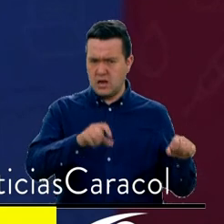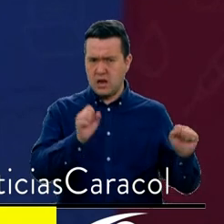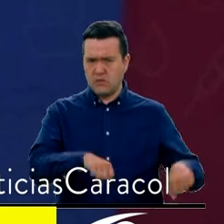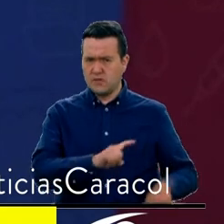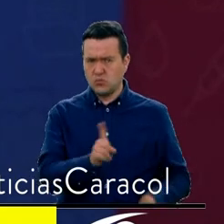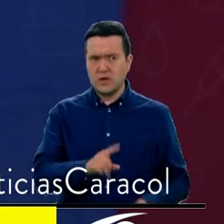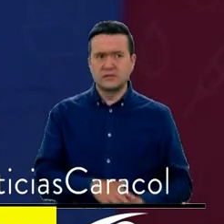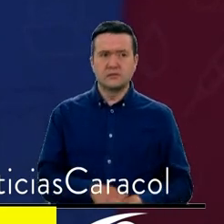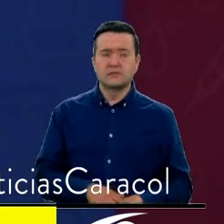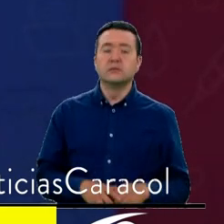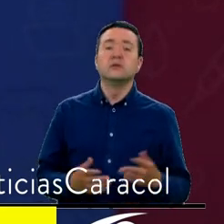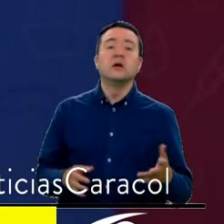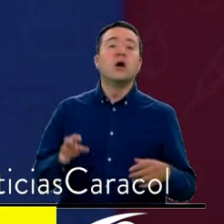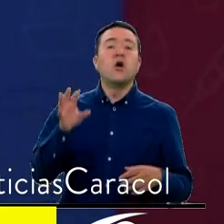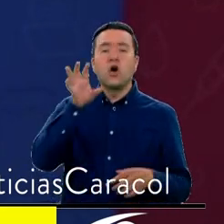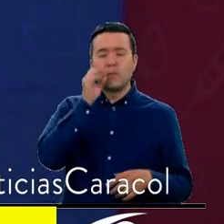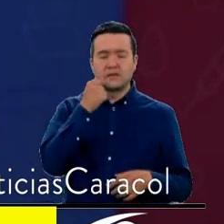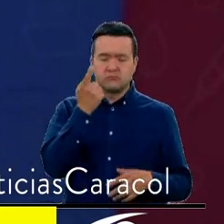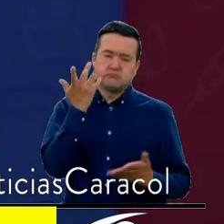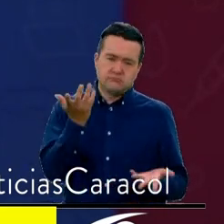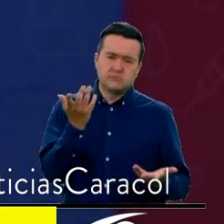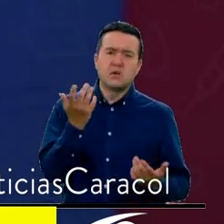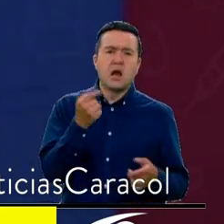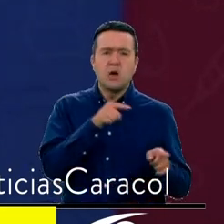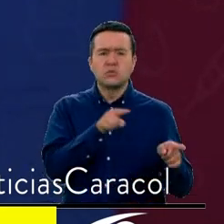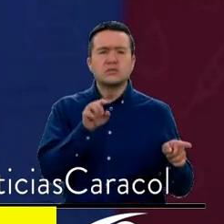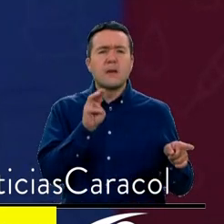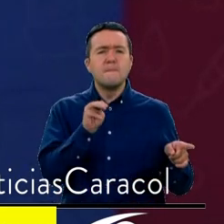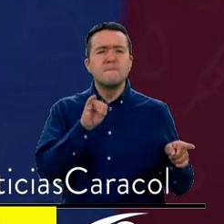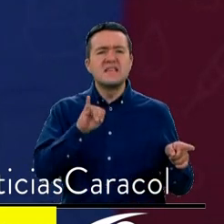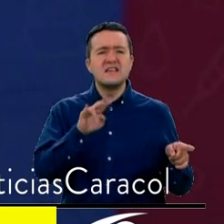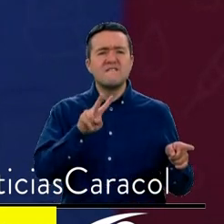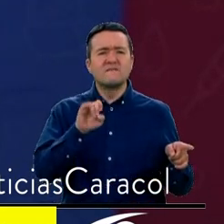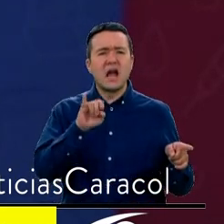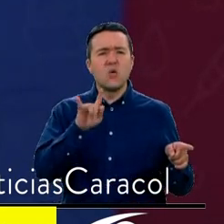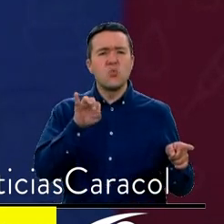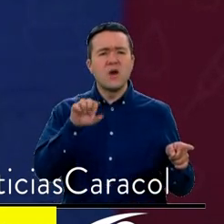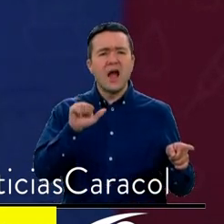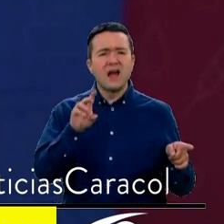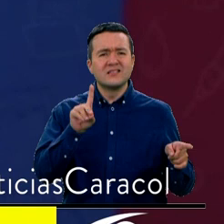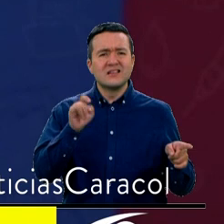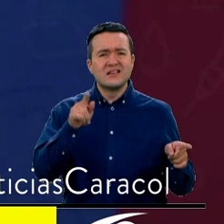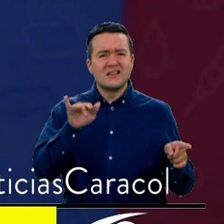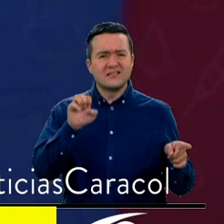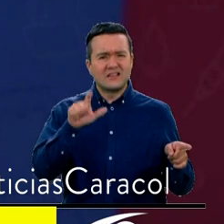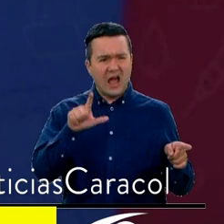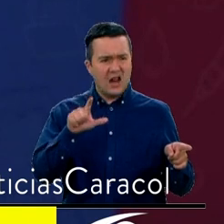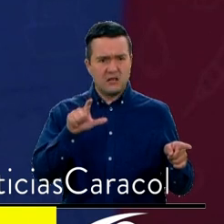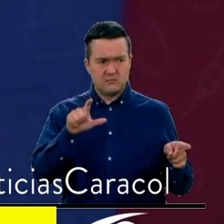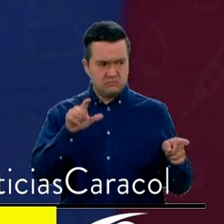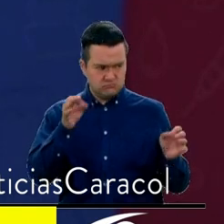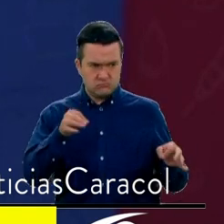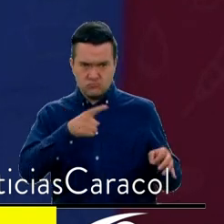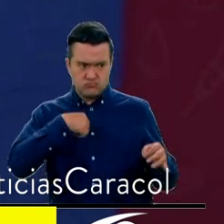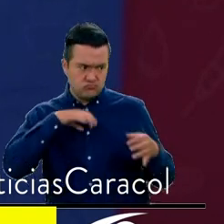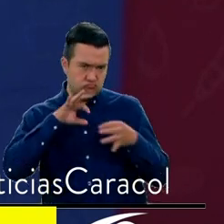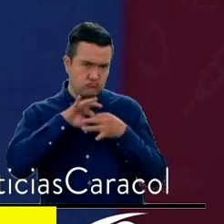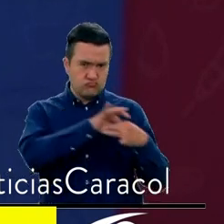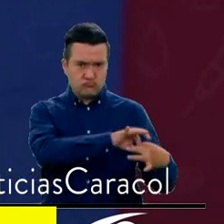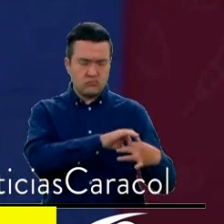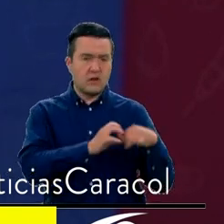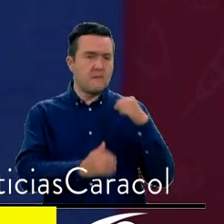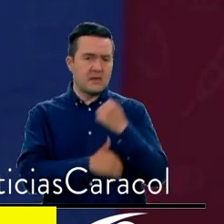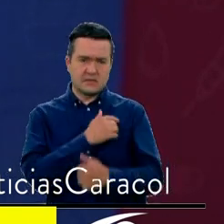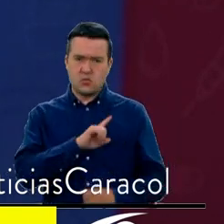otros aplicativos web como Mi Vacuna Digital, y no son propios del ministerio. Entonces, es muy importante